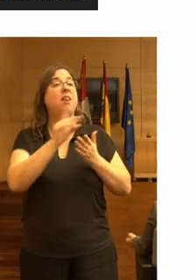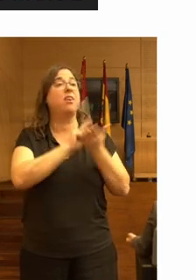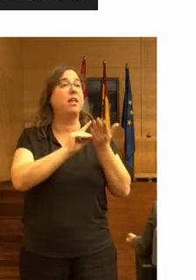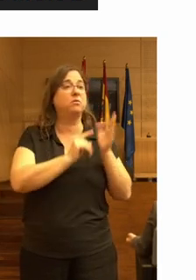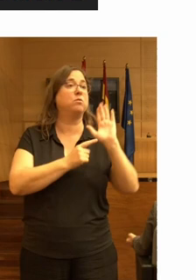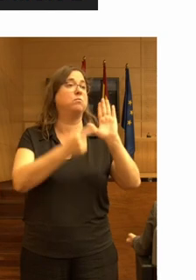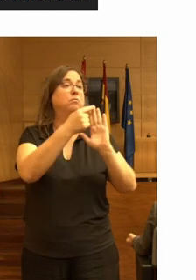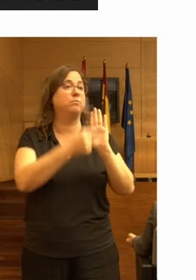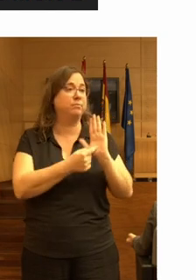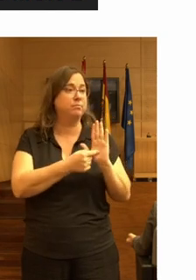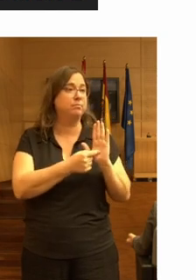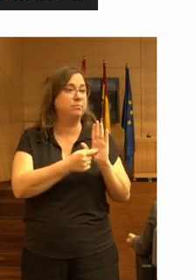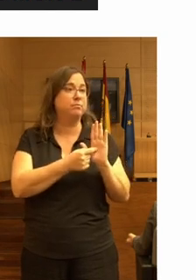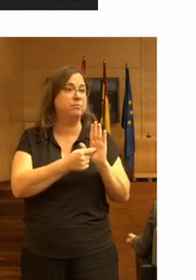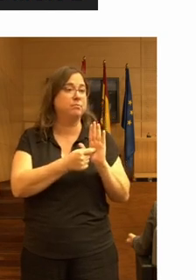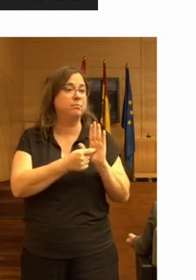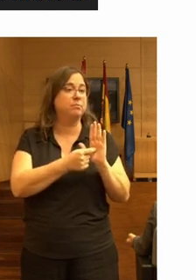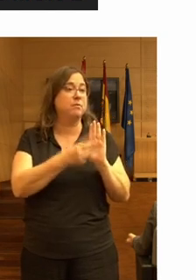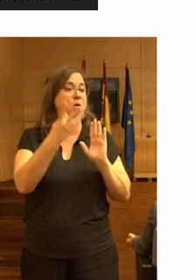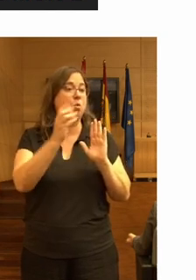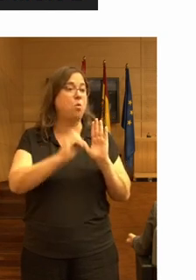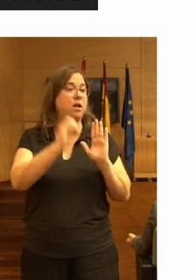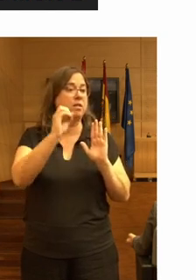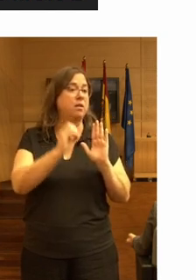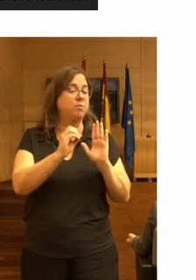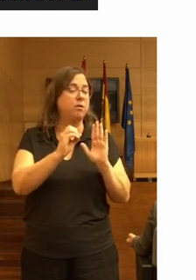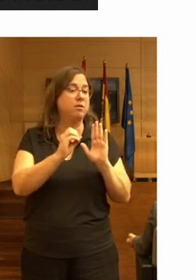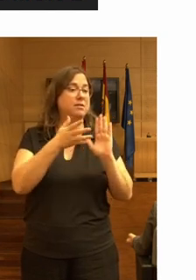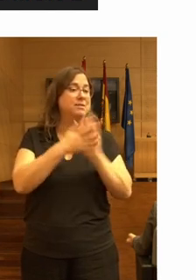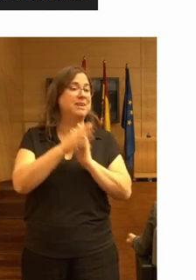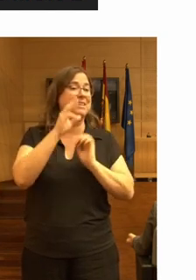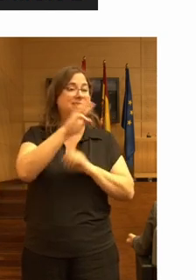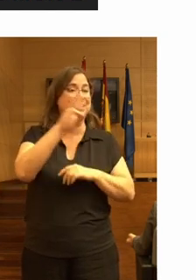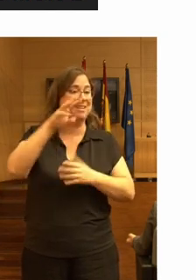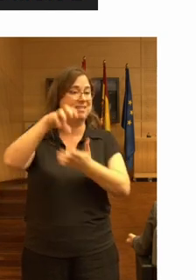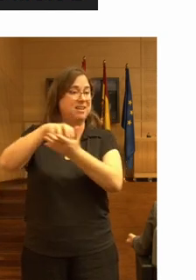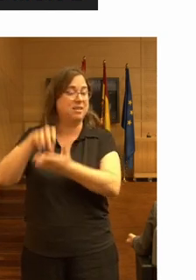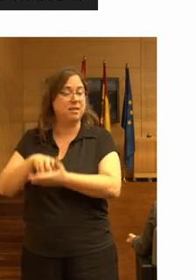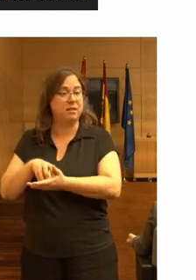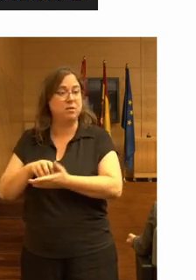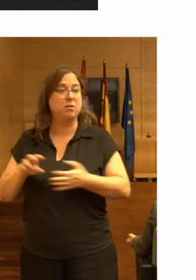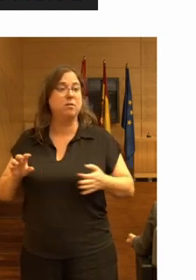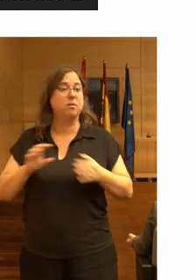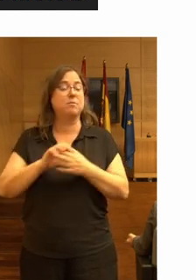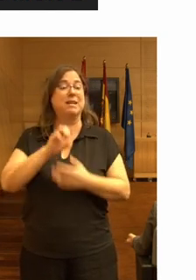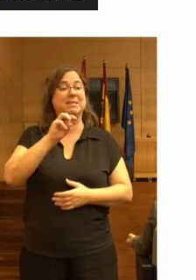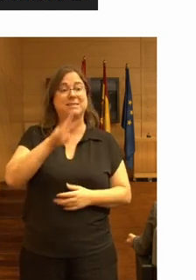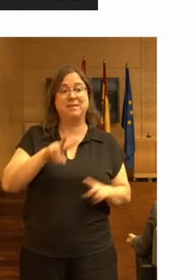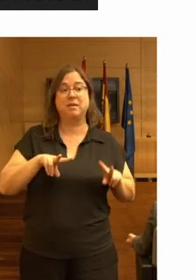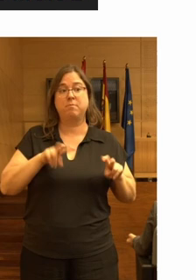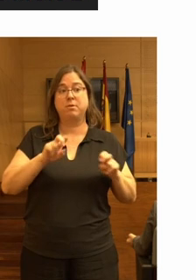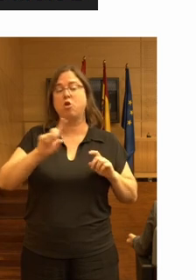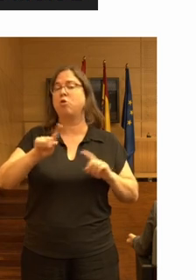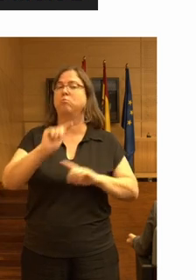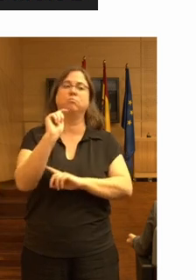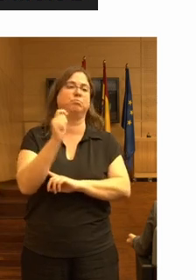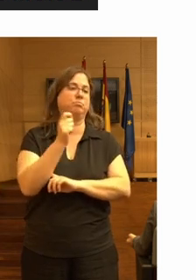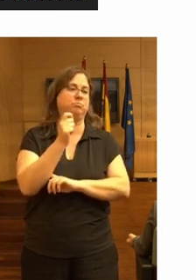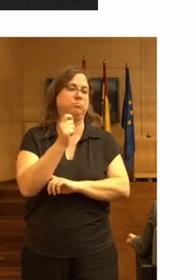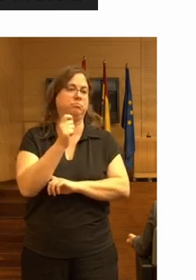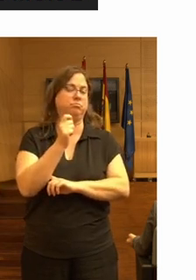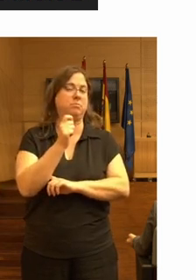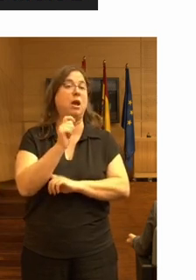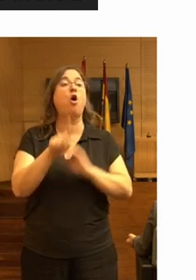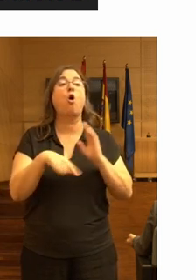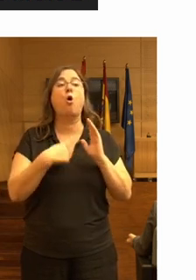datos, un 40%, es decir, 33 centros, en relación con los 13 iniciales, han conseguido la retirada